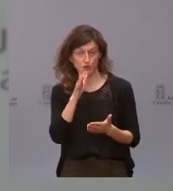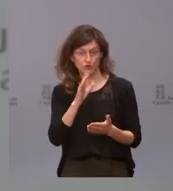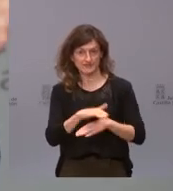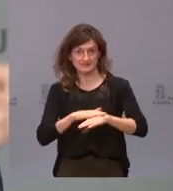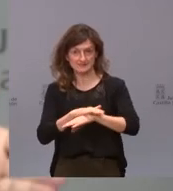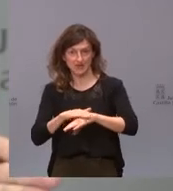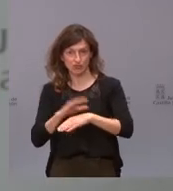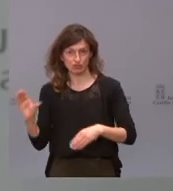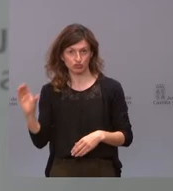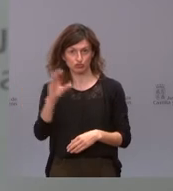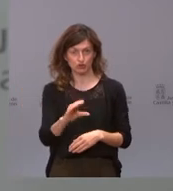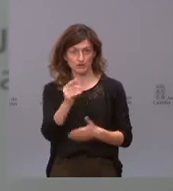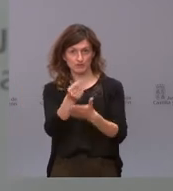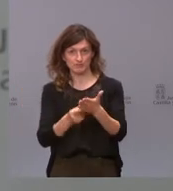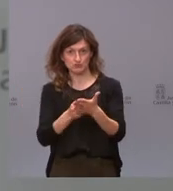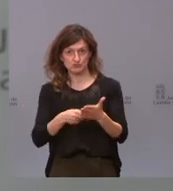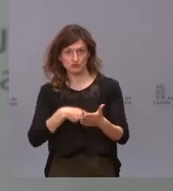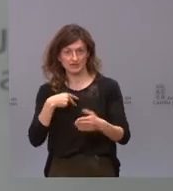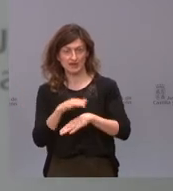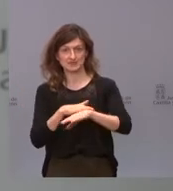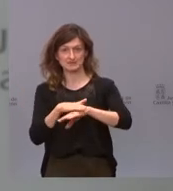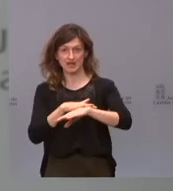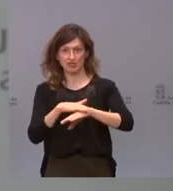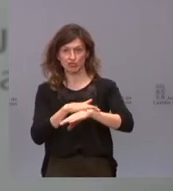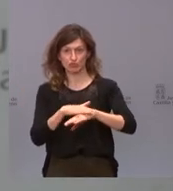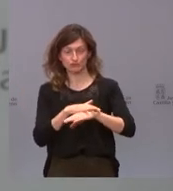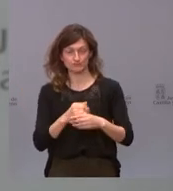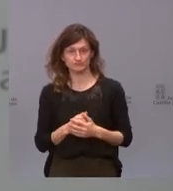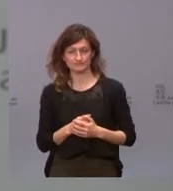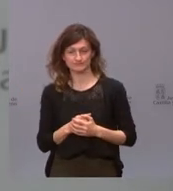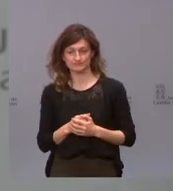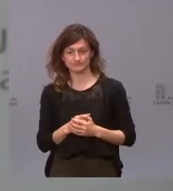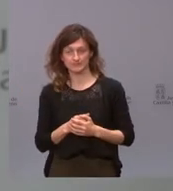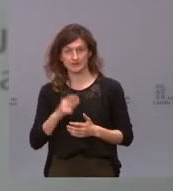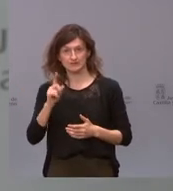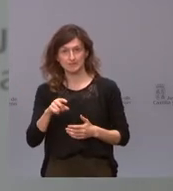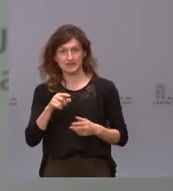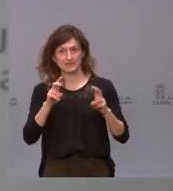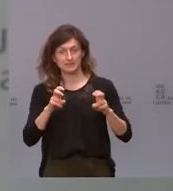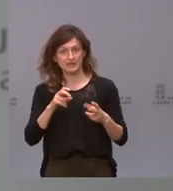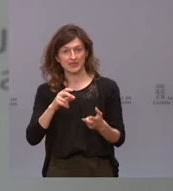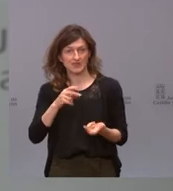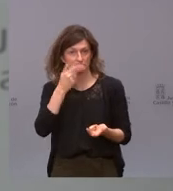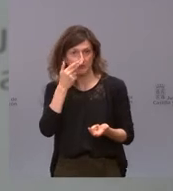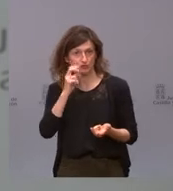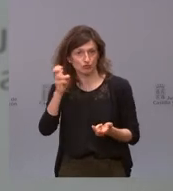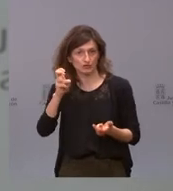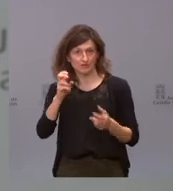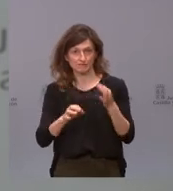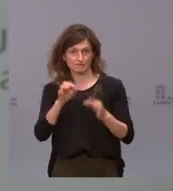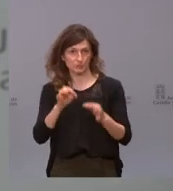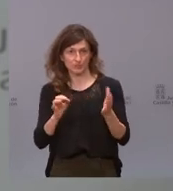vía los presupuestos generales del estado las manifestaciones de interés por otras fórmulas jurídicas